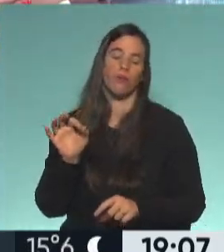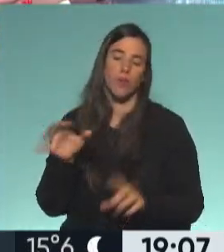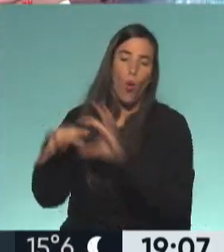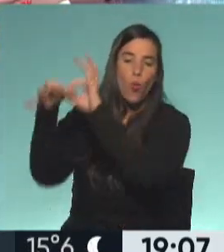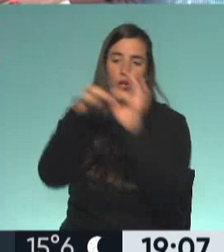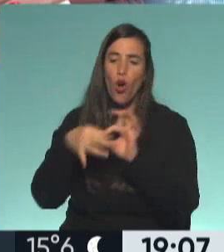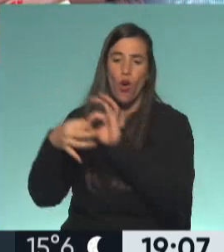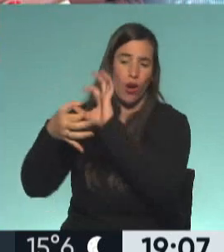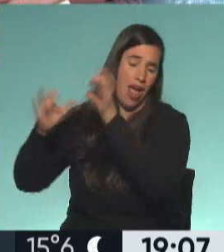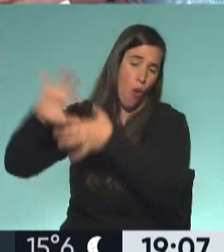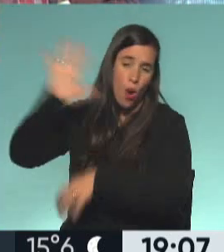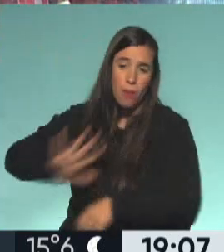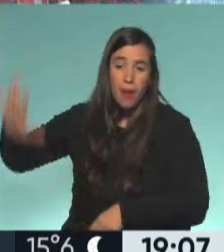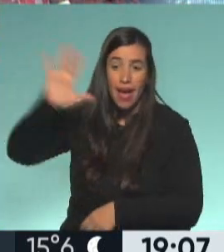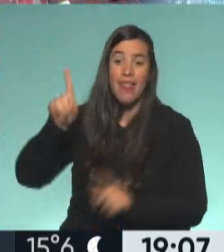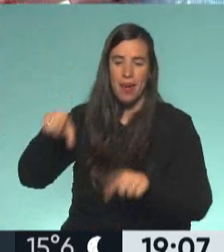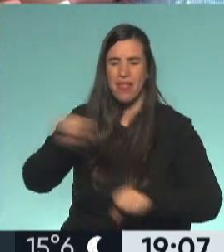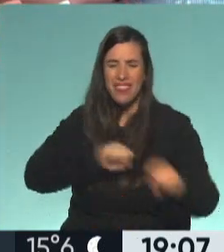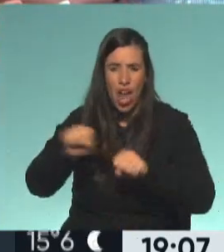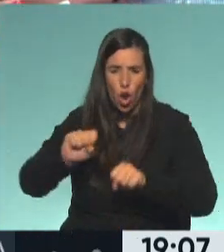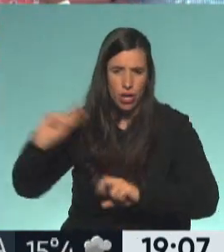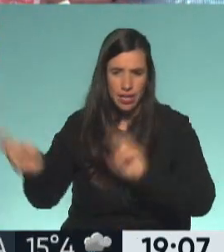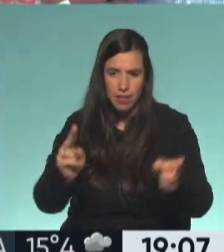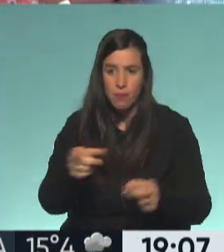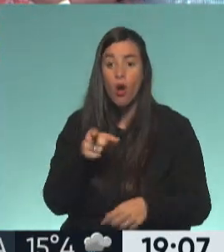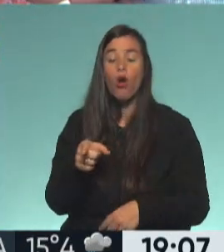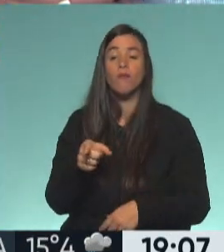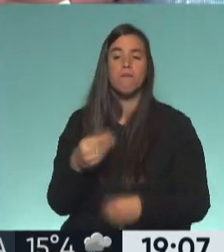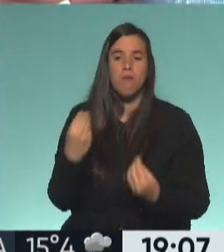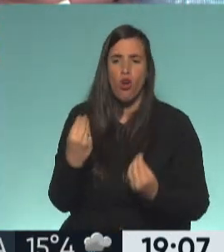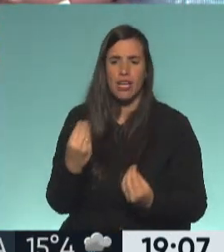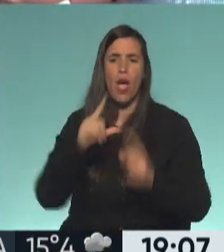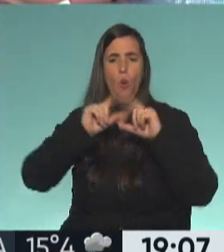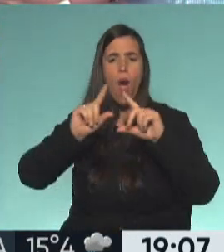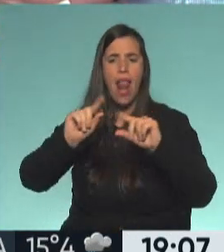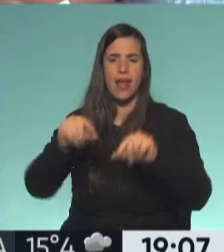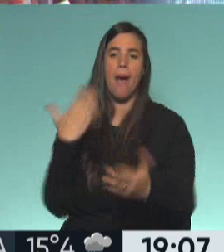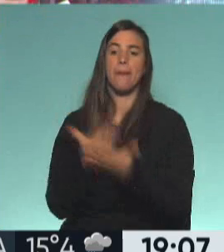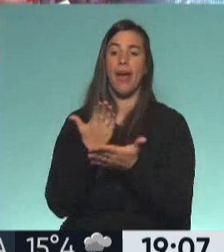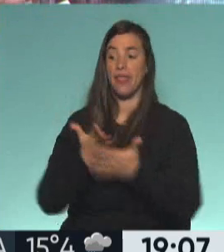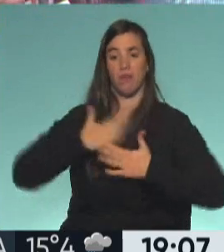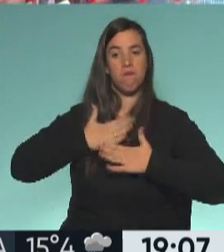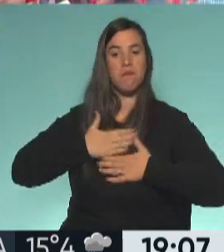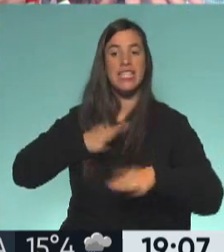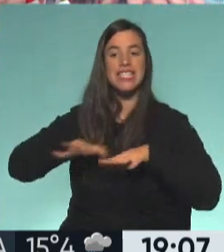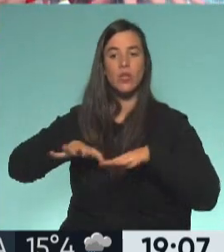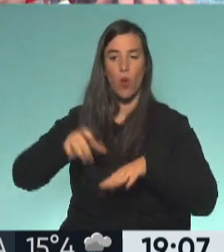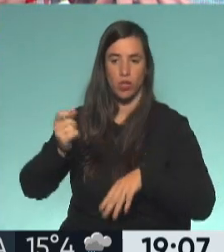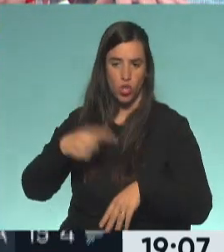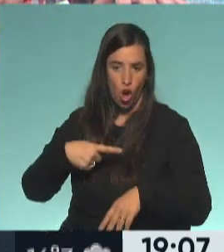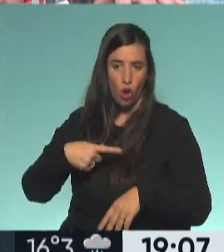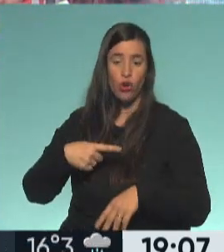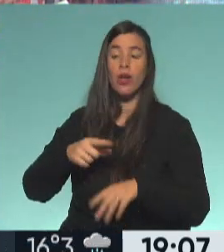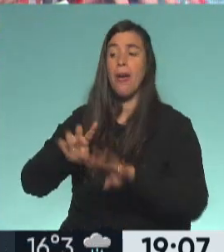terrorista. ¿Qué pasaba o por qué lleva adelante esta huelga? Bueno, en parte para pedir por su propia situación. Estaba preso en esta ocasión